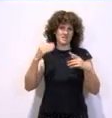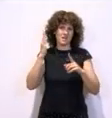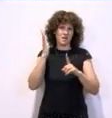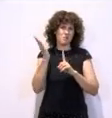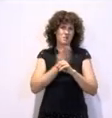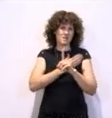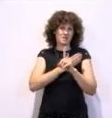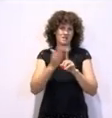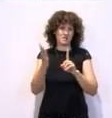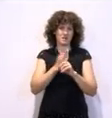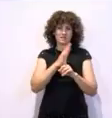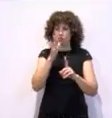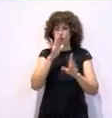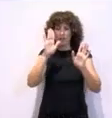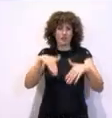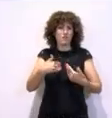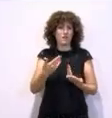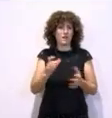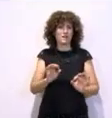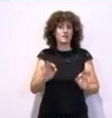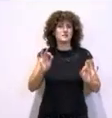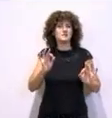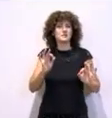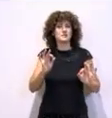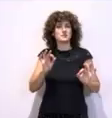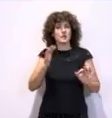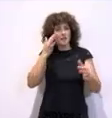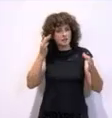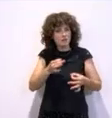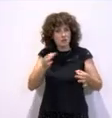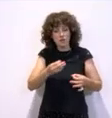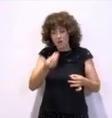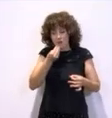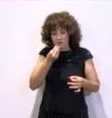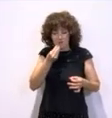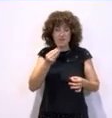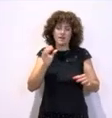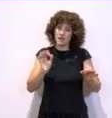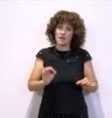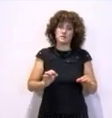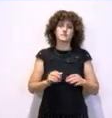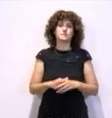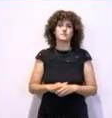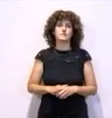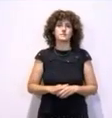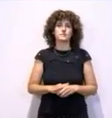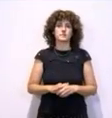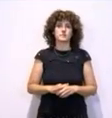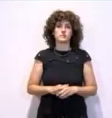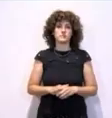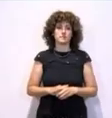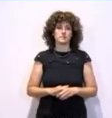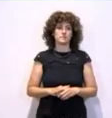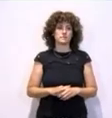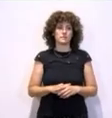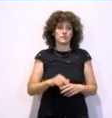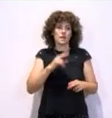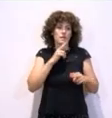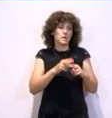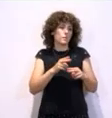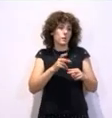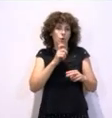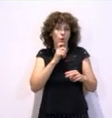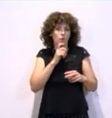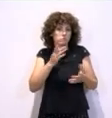concretamente dedicadas al tema de la inseguridad alimentaria. Llámelo cesta básica, llámelo como quiera, inseguridad